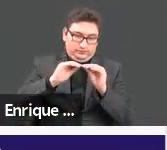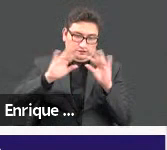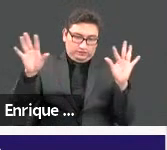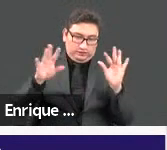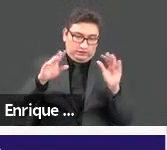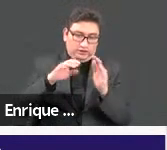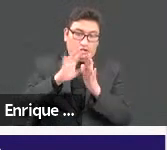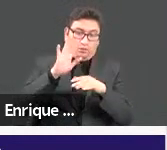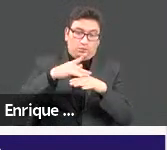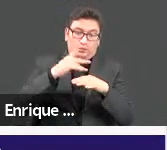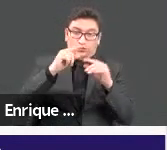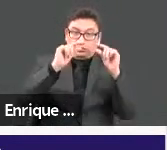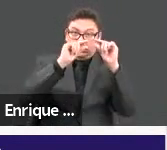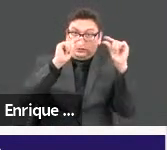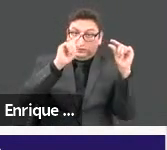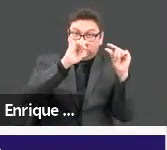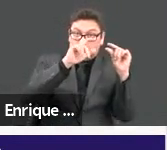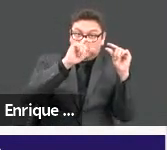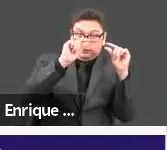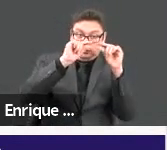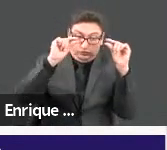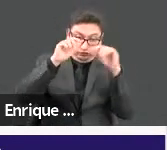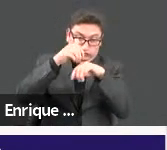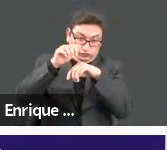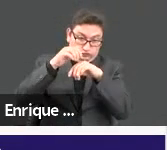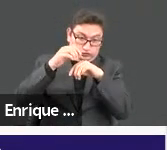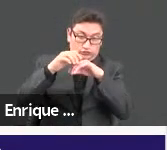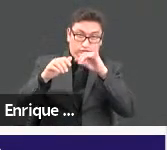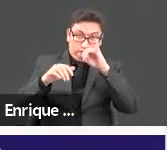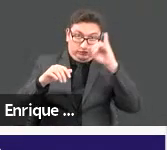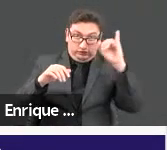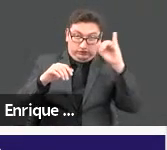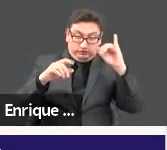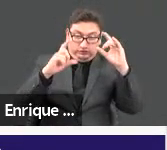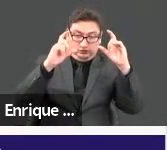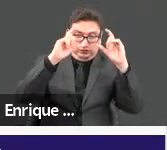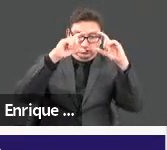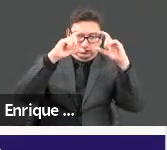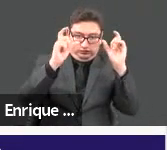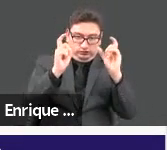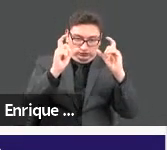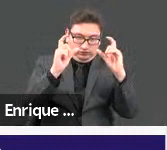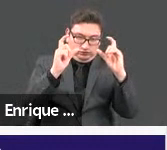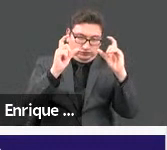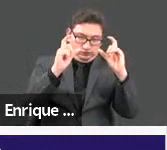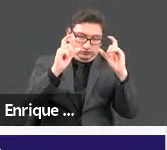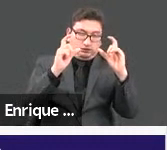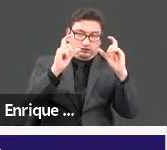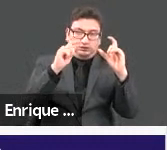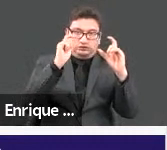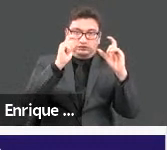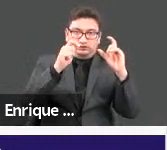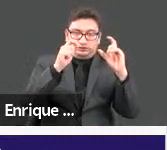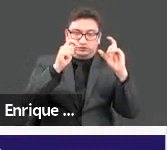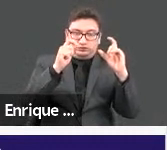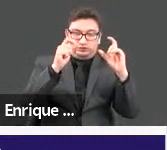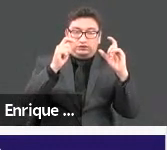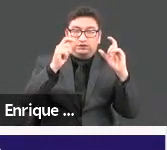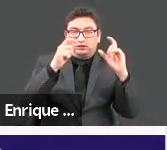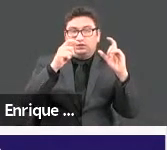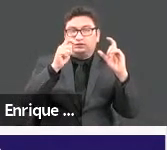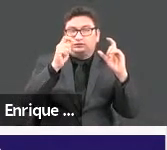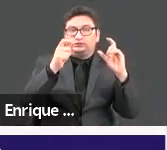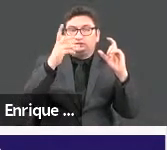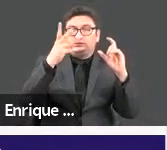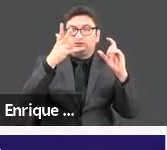la parte superior, ¿sí?, izquierda de nuestra tesis, aparece entre paréntesis que esta tesis es o corresponde